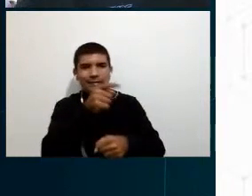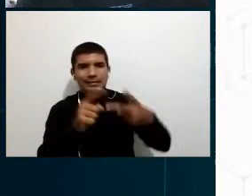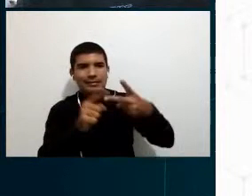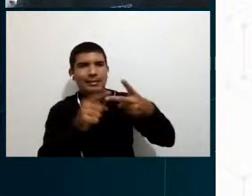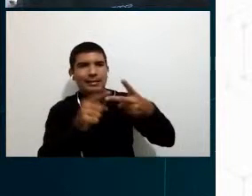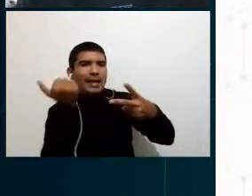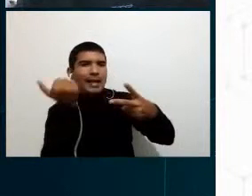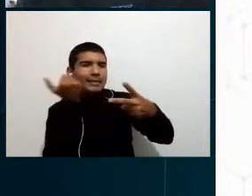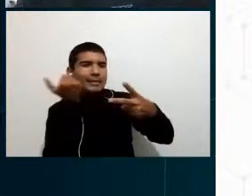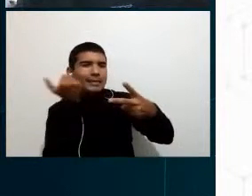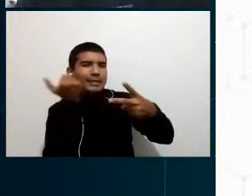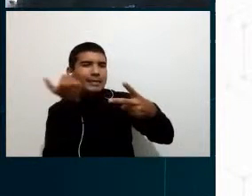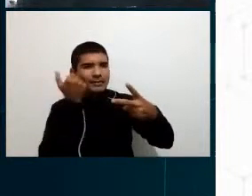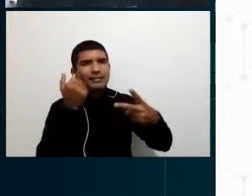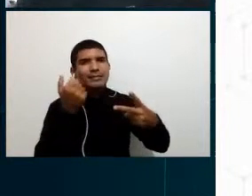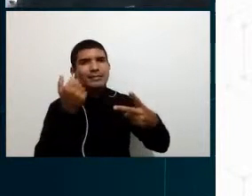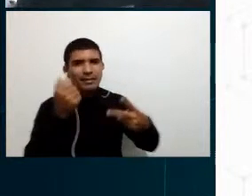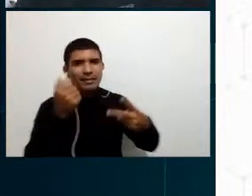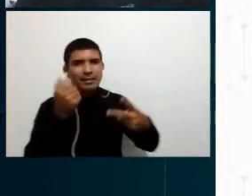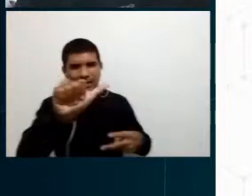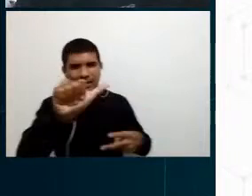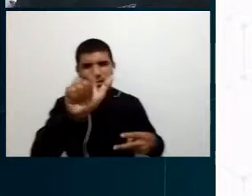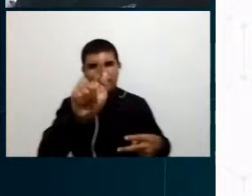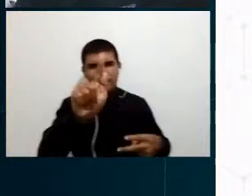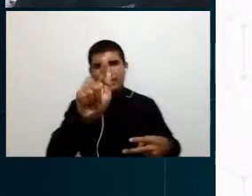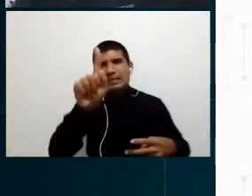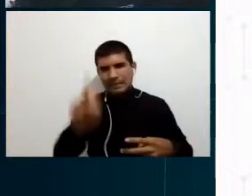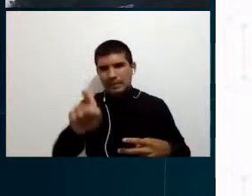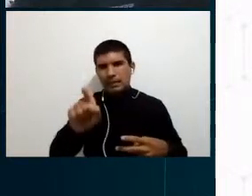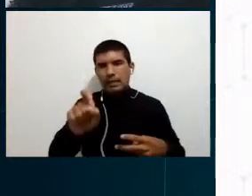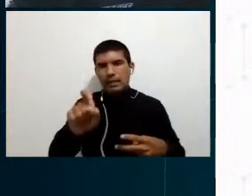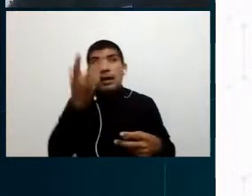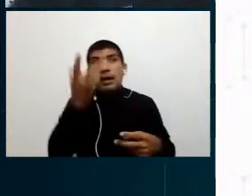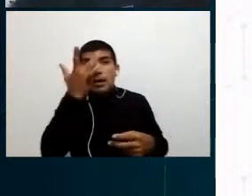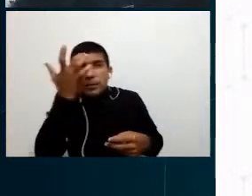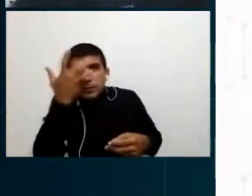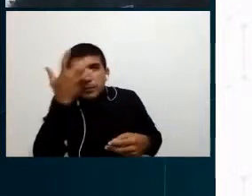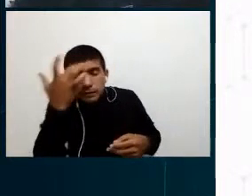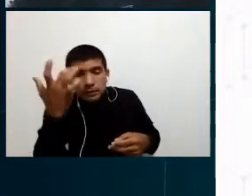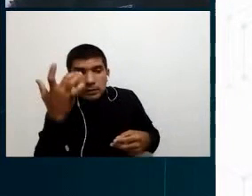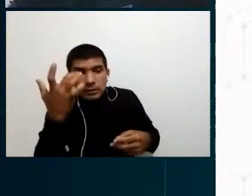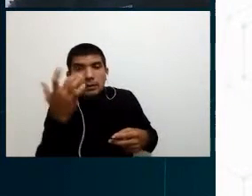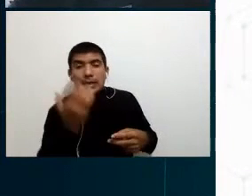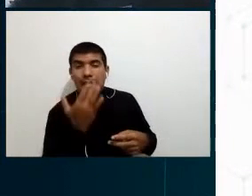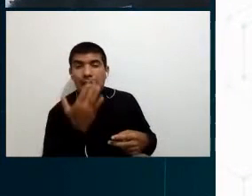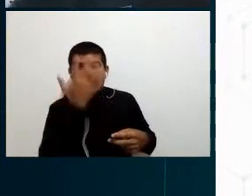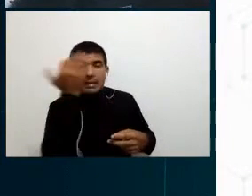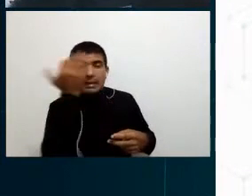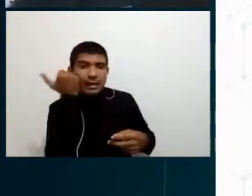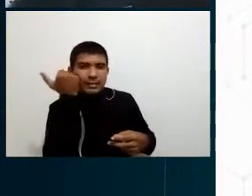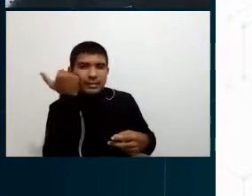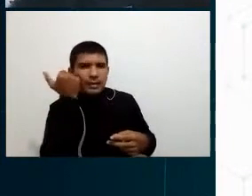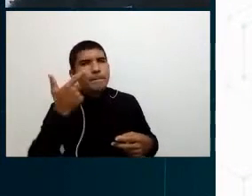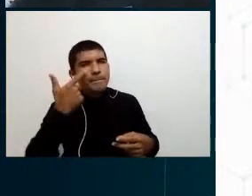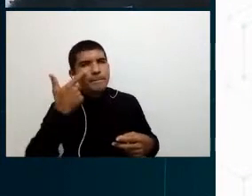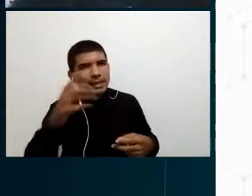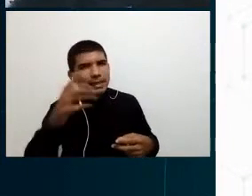el gas pues es muy pesado. Pues entonces hay algunas